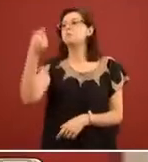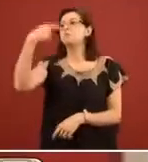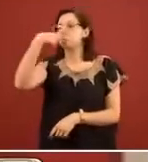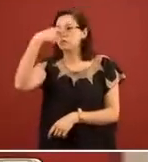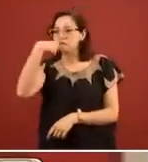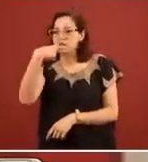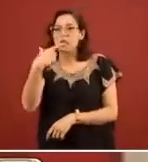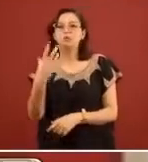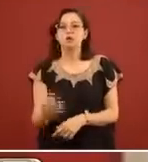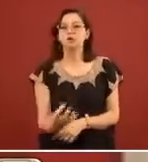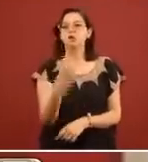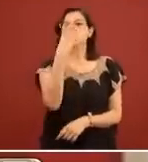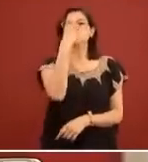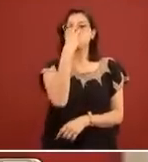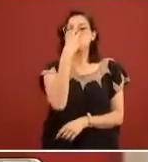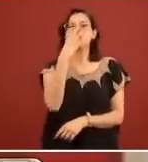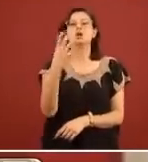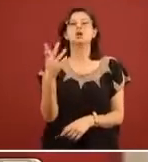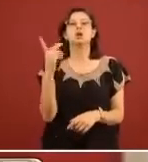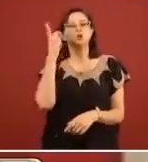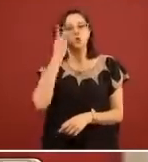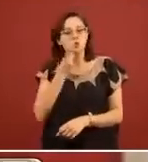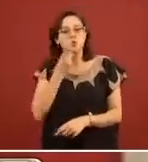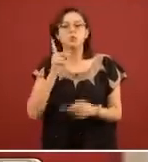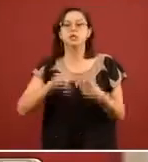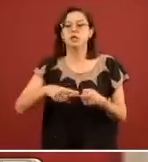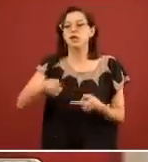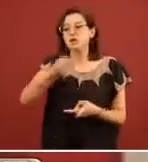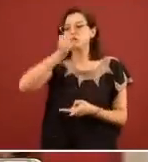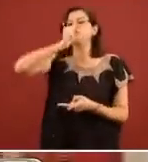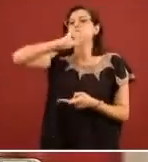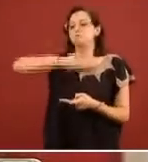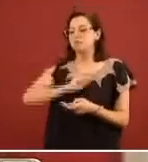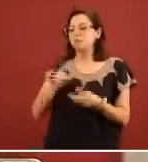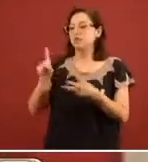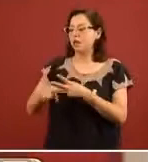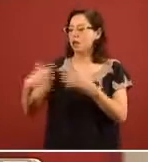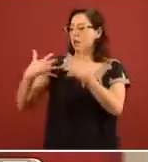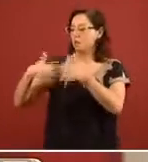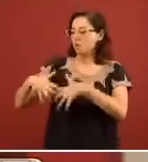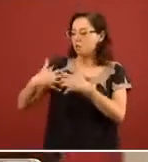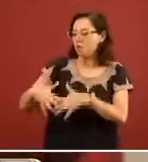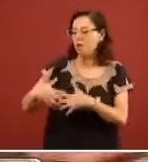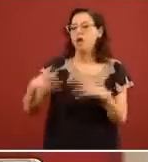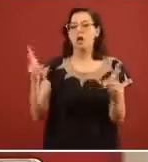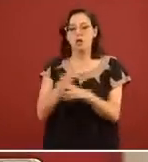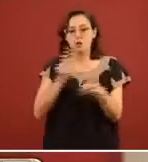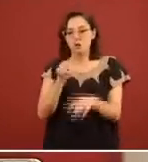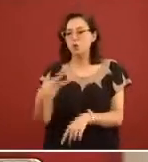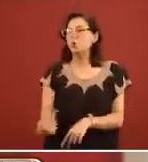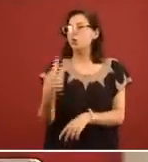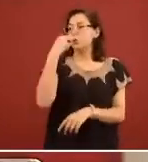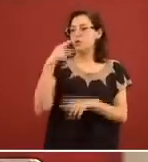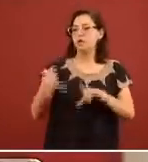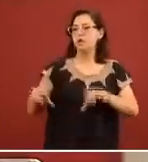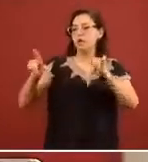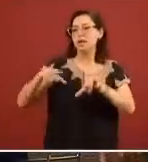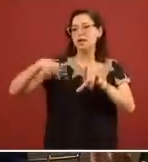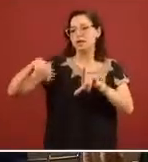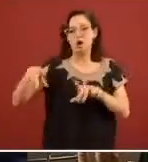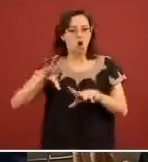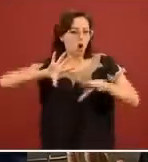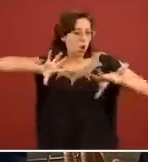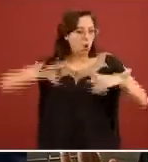para la anestesia, para la intubación, incluye en su momento los ventiladores, conforme vayan siendo adquiridos, también vendrán en los distintos